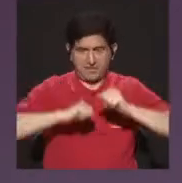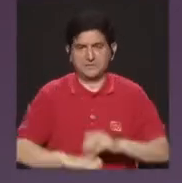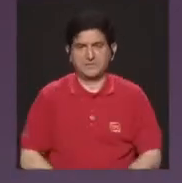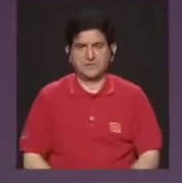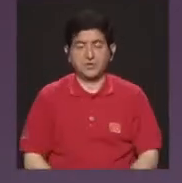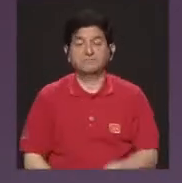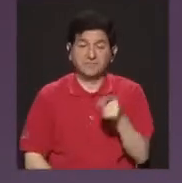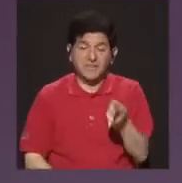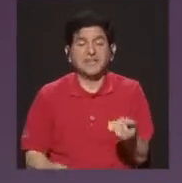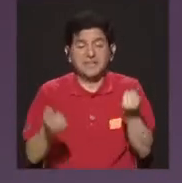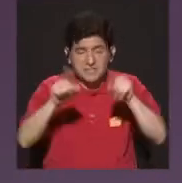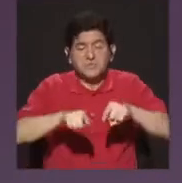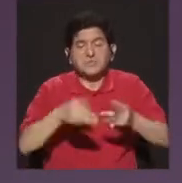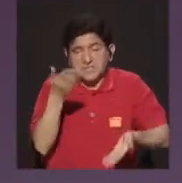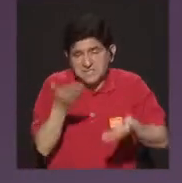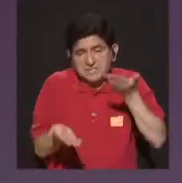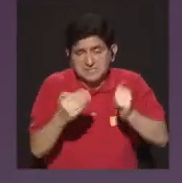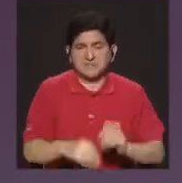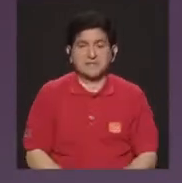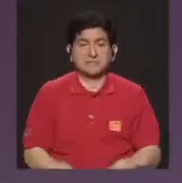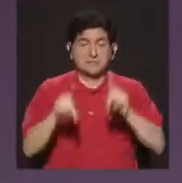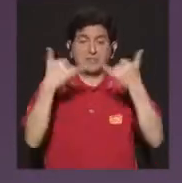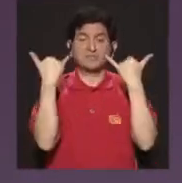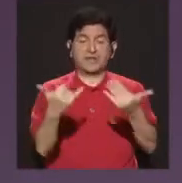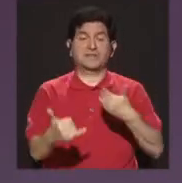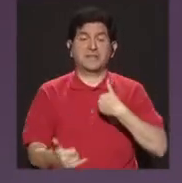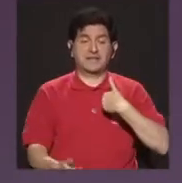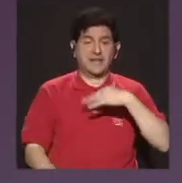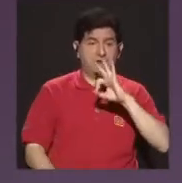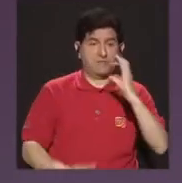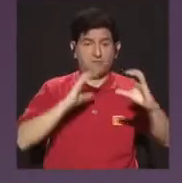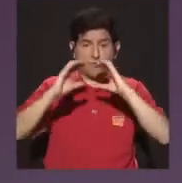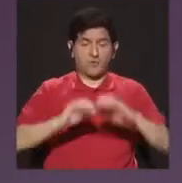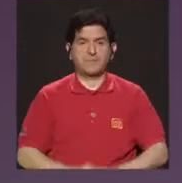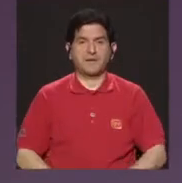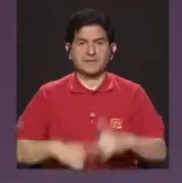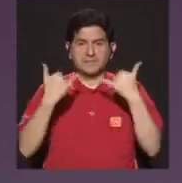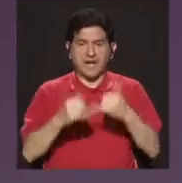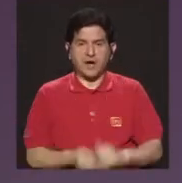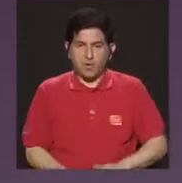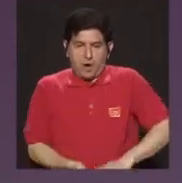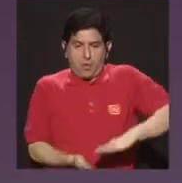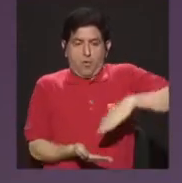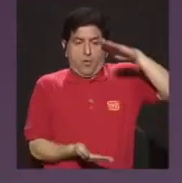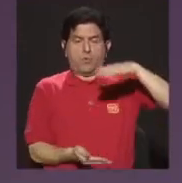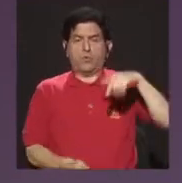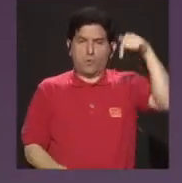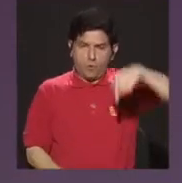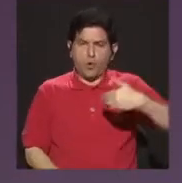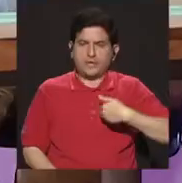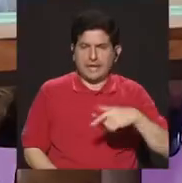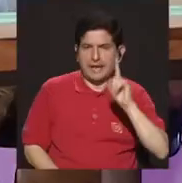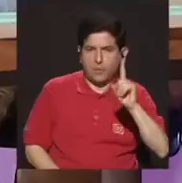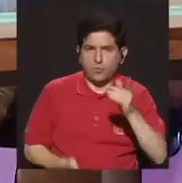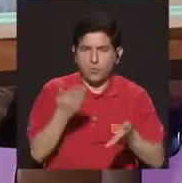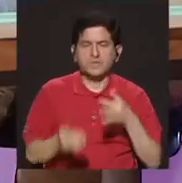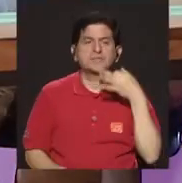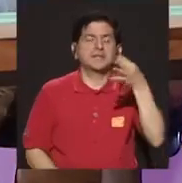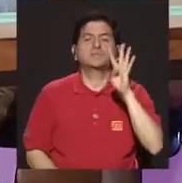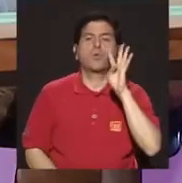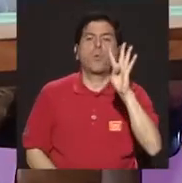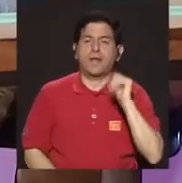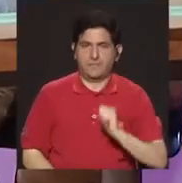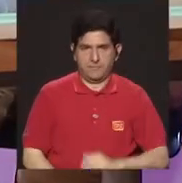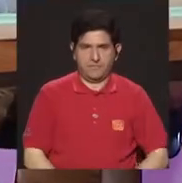probablemente va a suceder es que quienes ya tienen los medios a tener más entonces quien hoy tiene un medio de comunicación podría tener cuatro